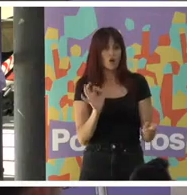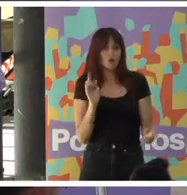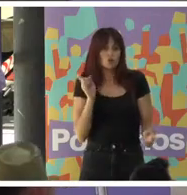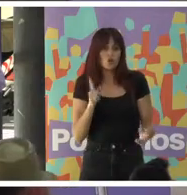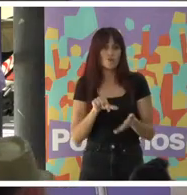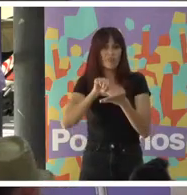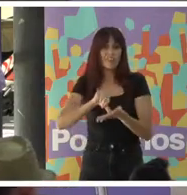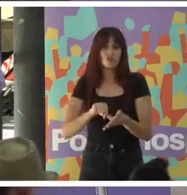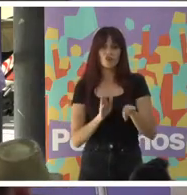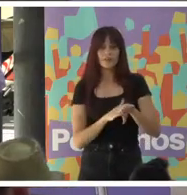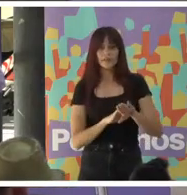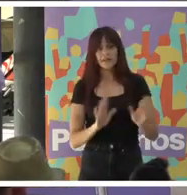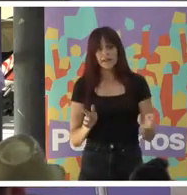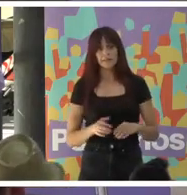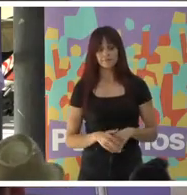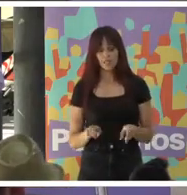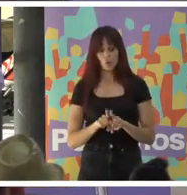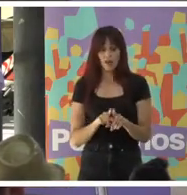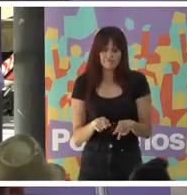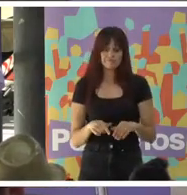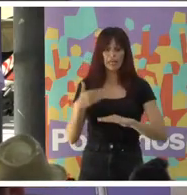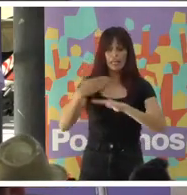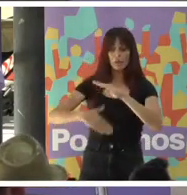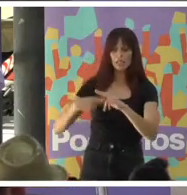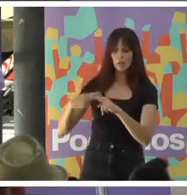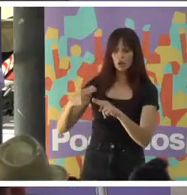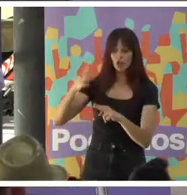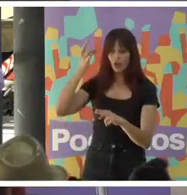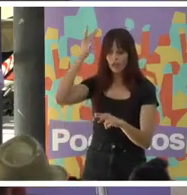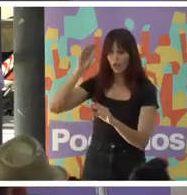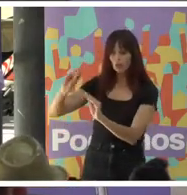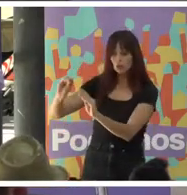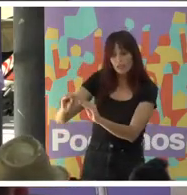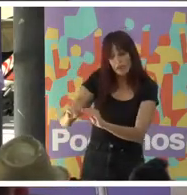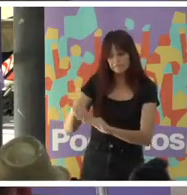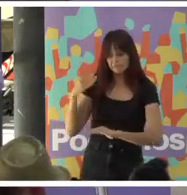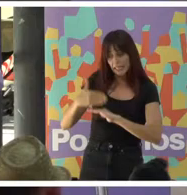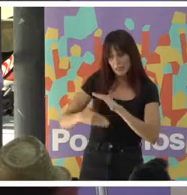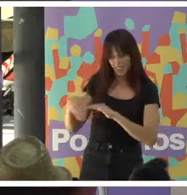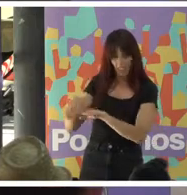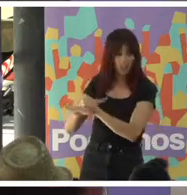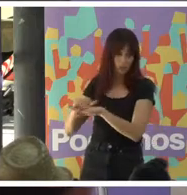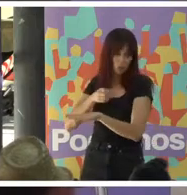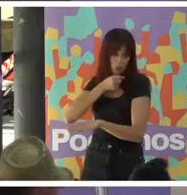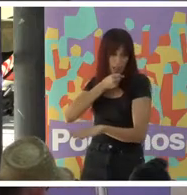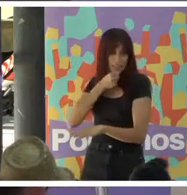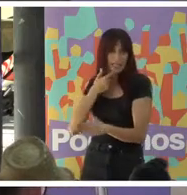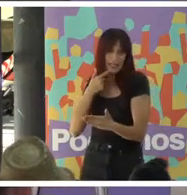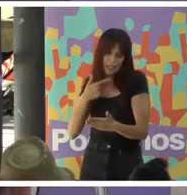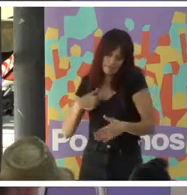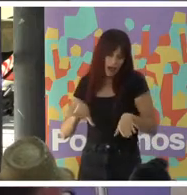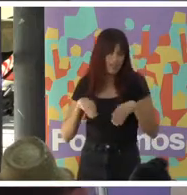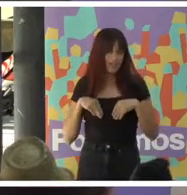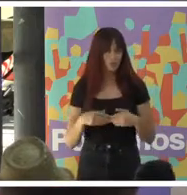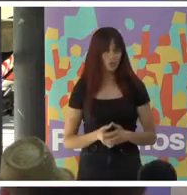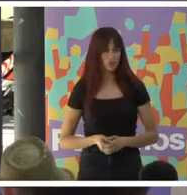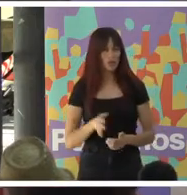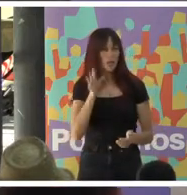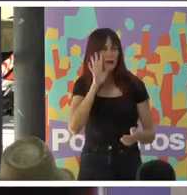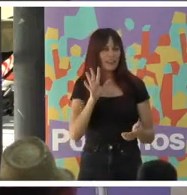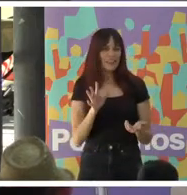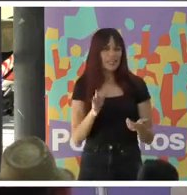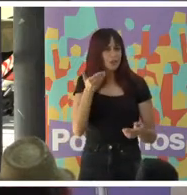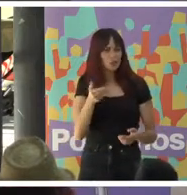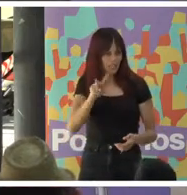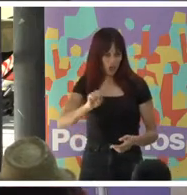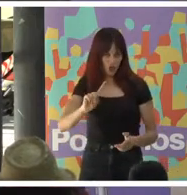un centro izquierda que asume los límites políticos e ideológicos que marca el Partido Socialista. Puede parecer algo menor,